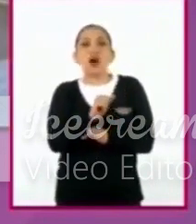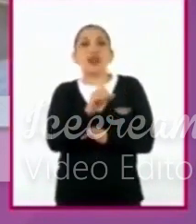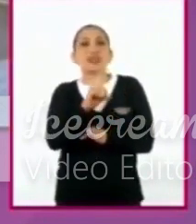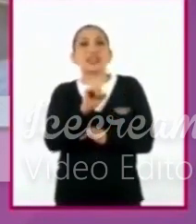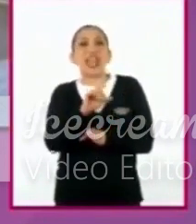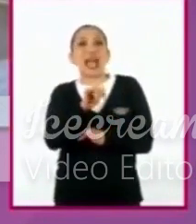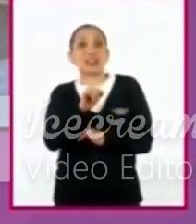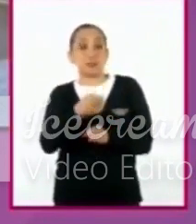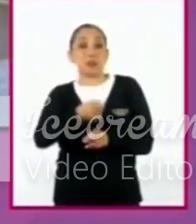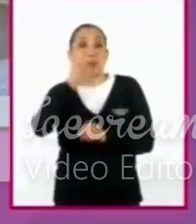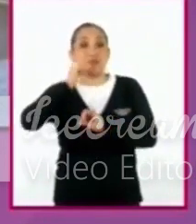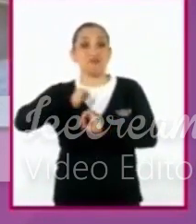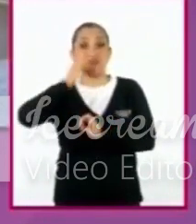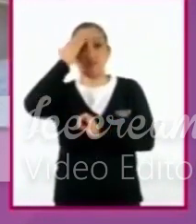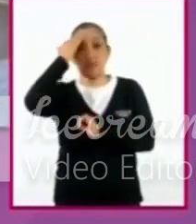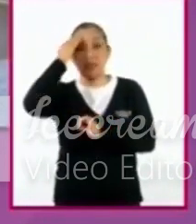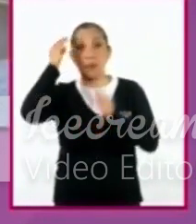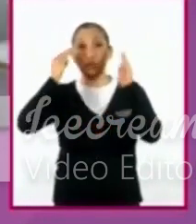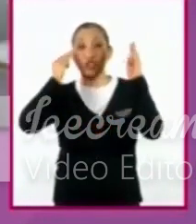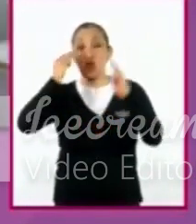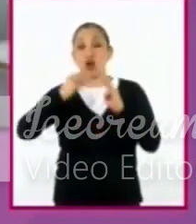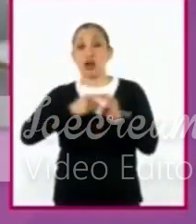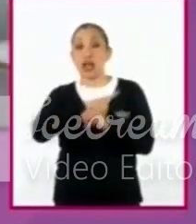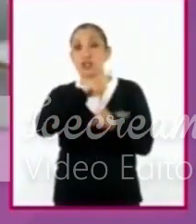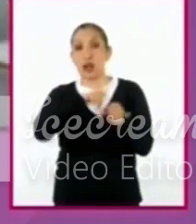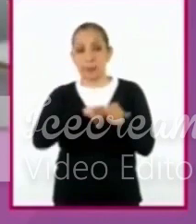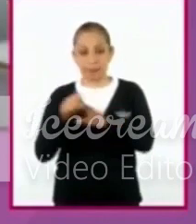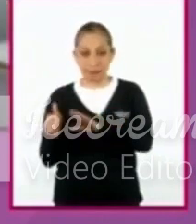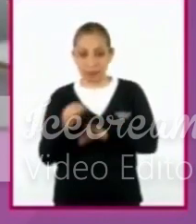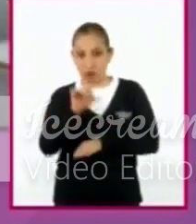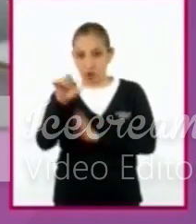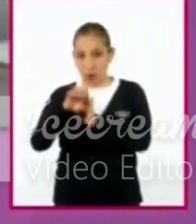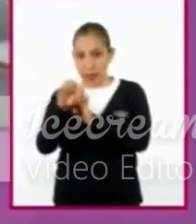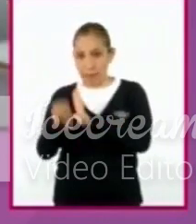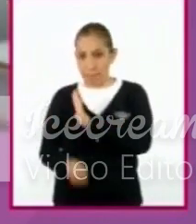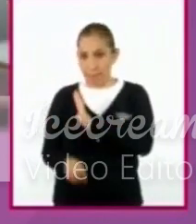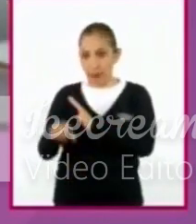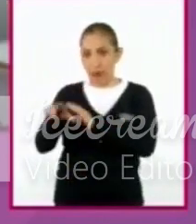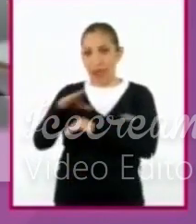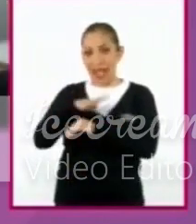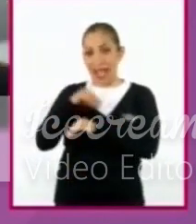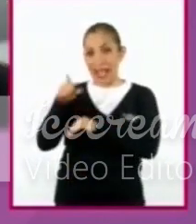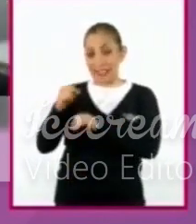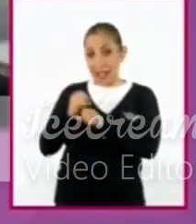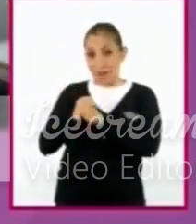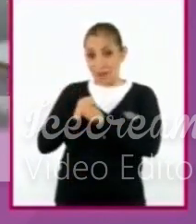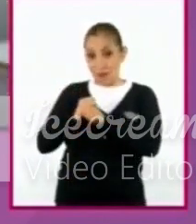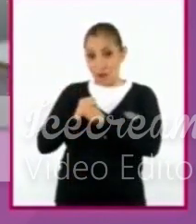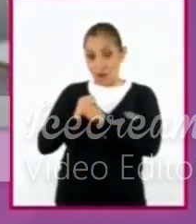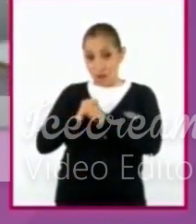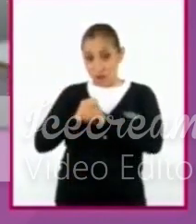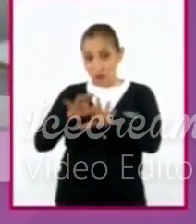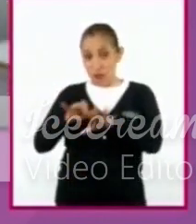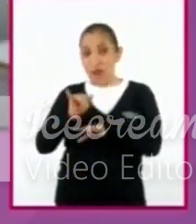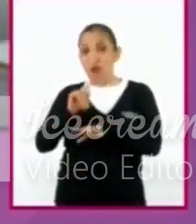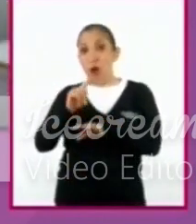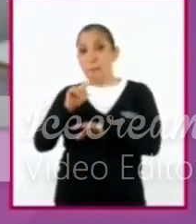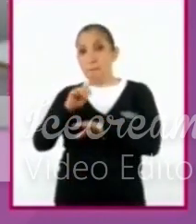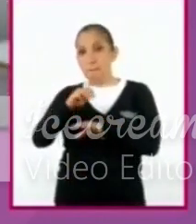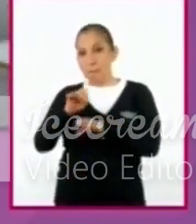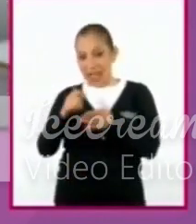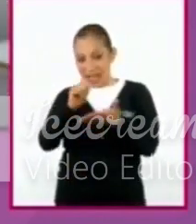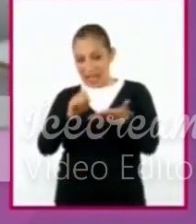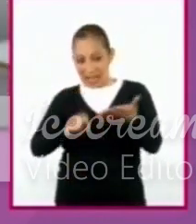el primer encargado del museo nacional. Otro ejemplo lo tenemos en este informe de previo sobre las